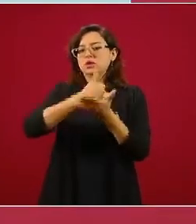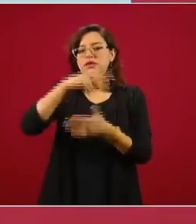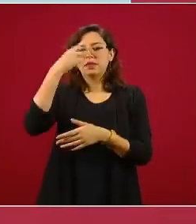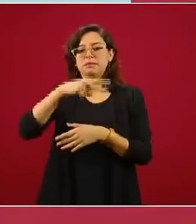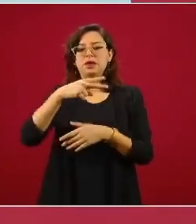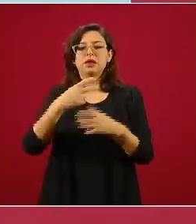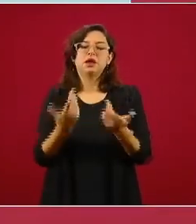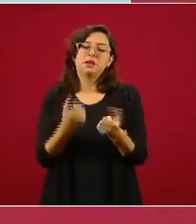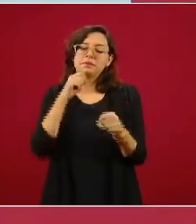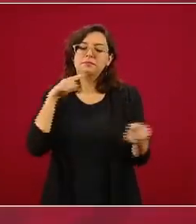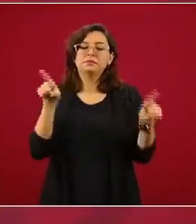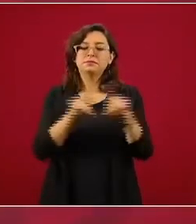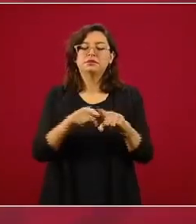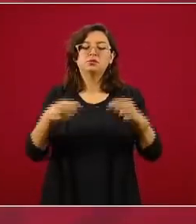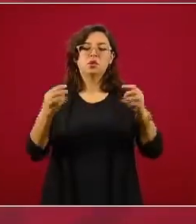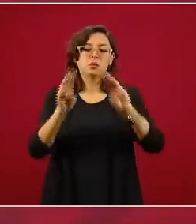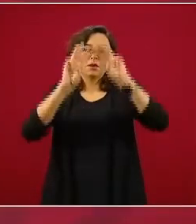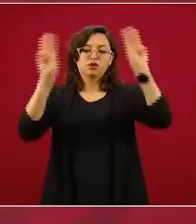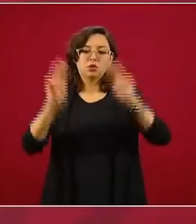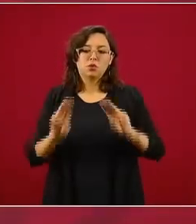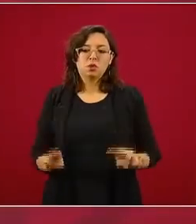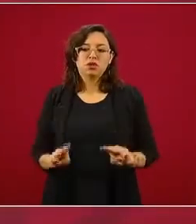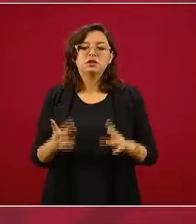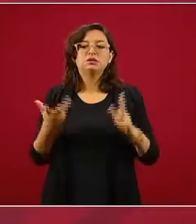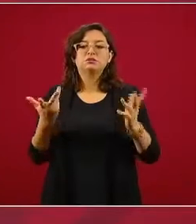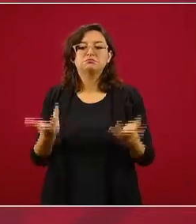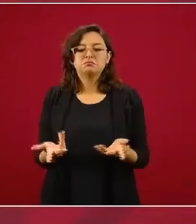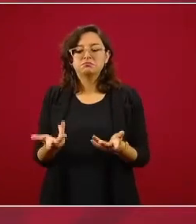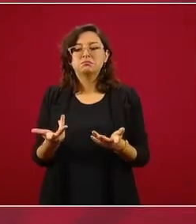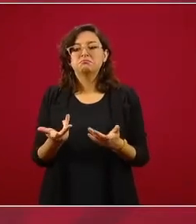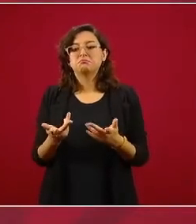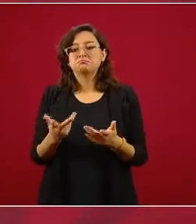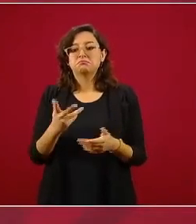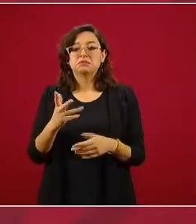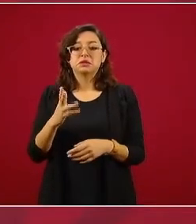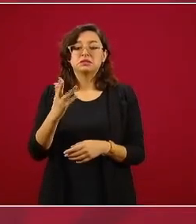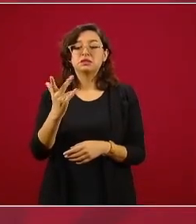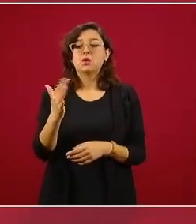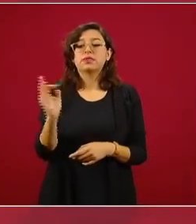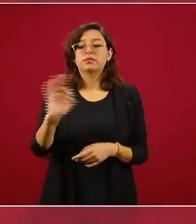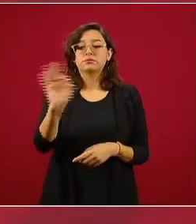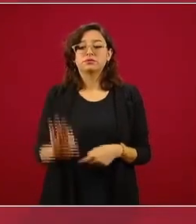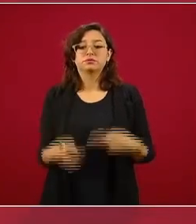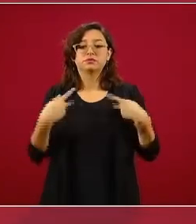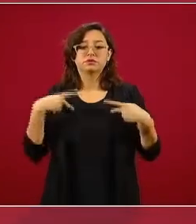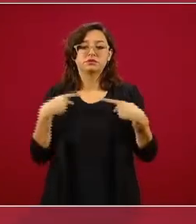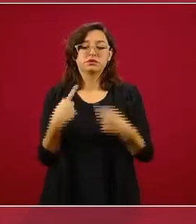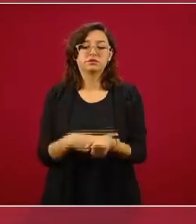de México en general se presenta la mitad de los casos de esta epidemia.